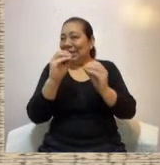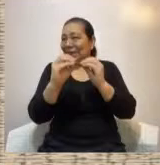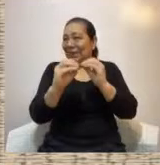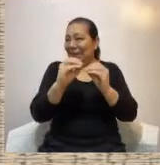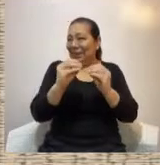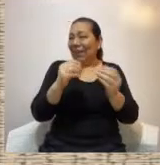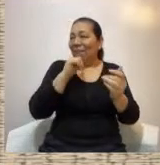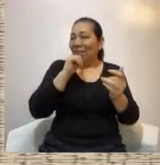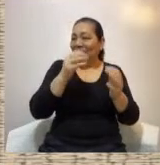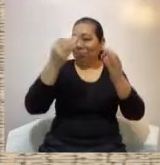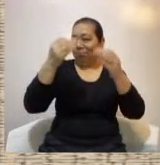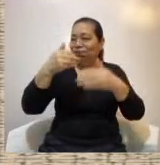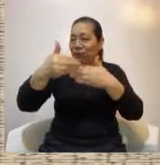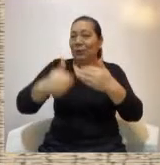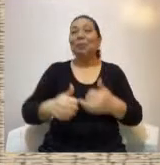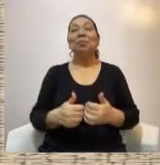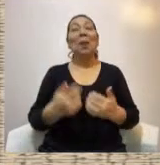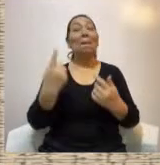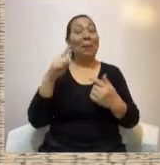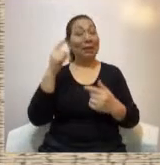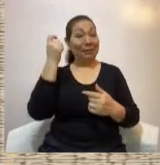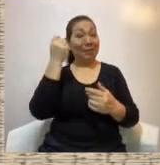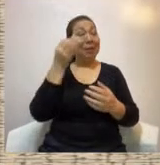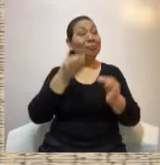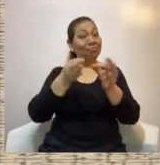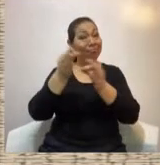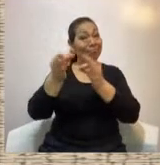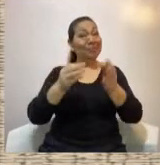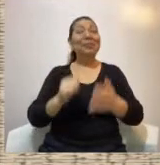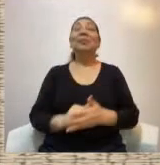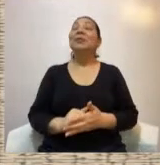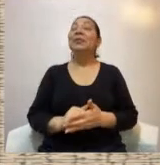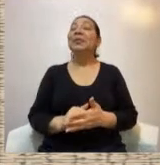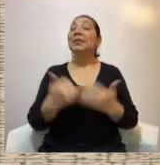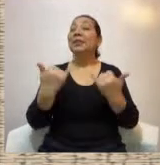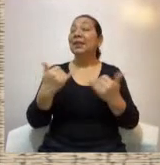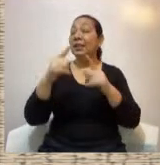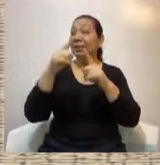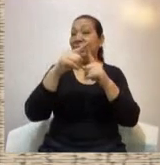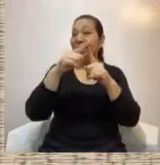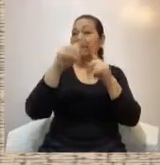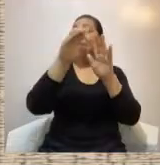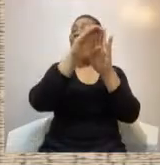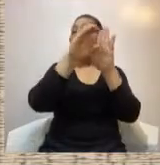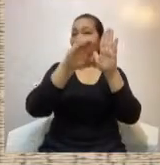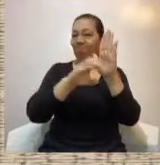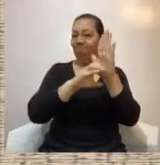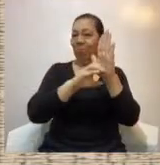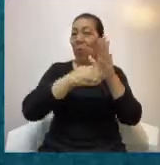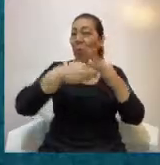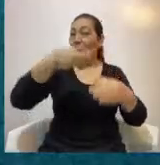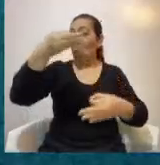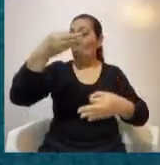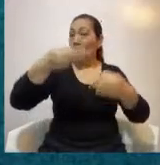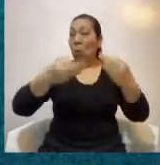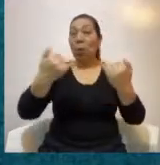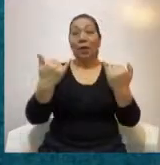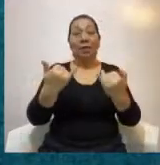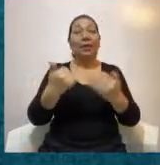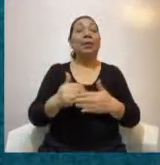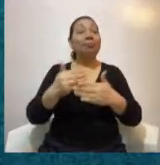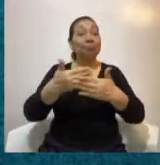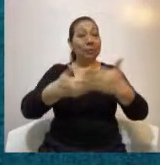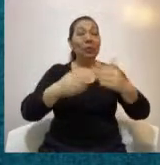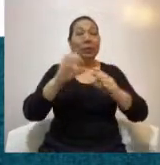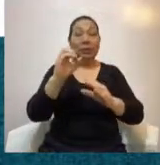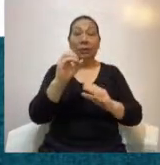está pendiente de ser conseguida. Para entender los alcances del pronunciamiento del Tribunal Constitucional en la sentencia recaída